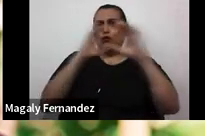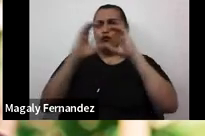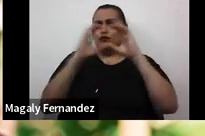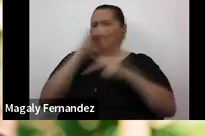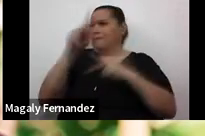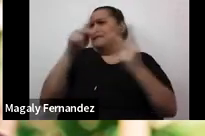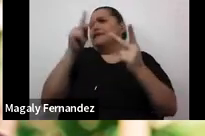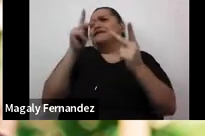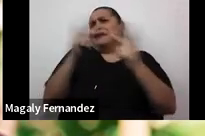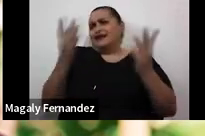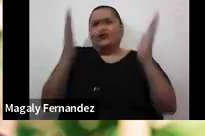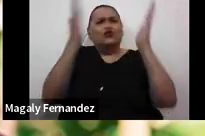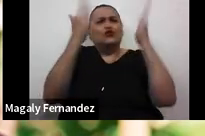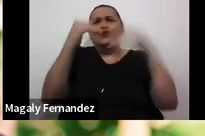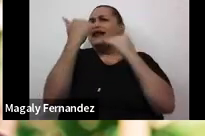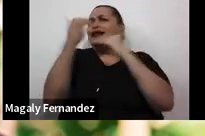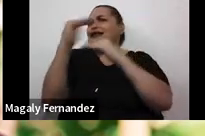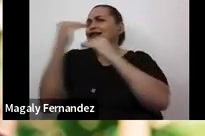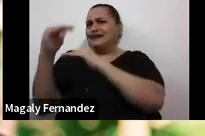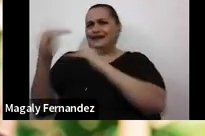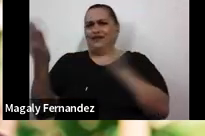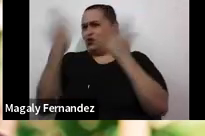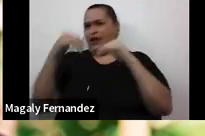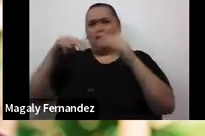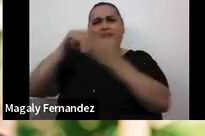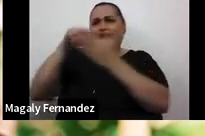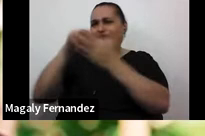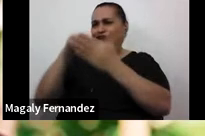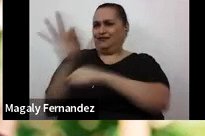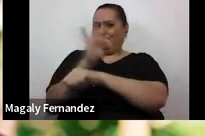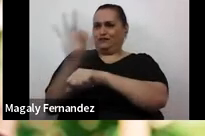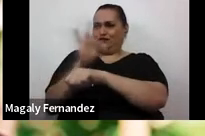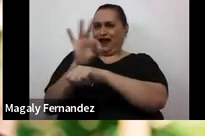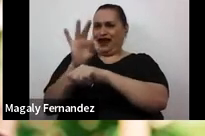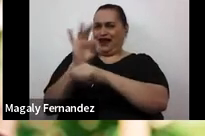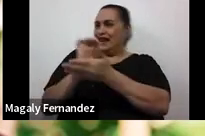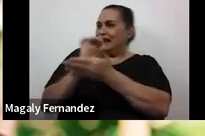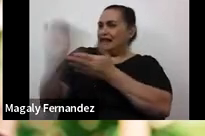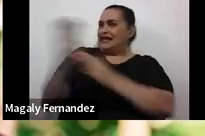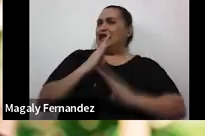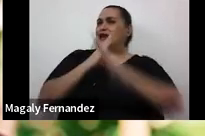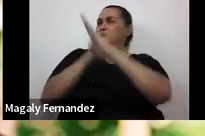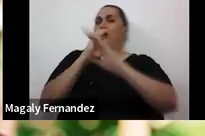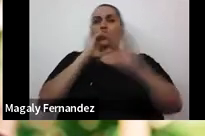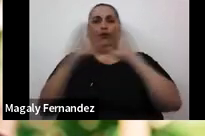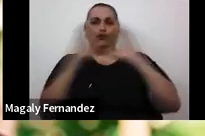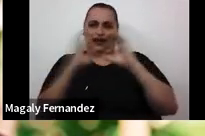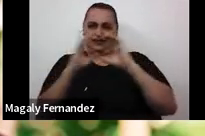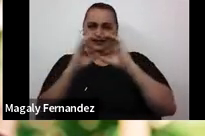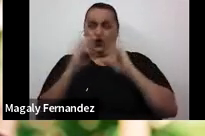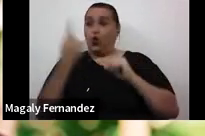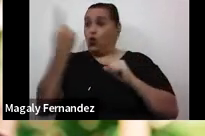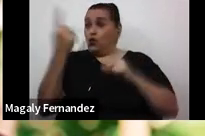no hay una limitación funcional que que evite la comunicación Entonces cuando una persona con